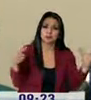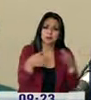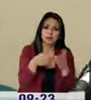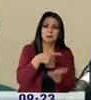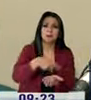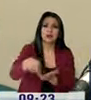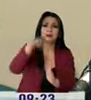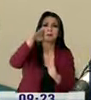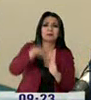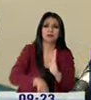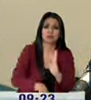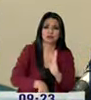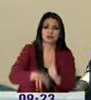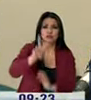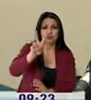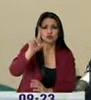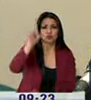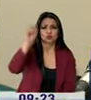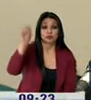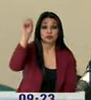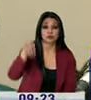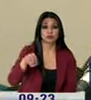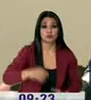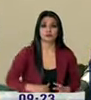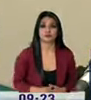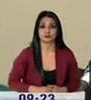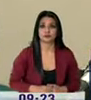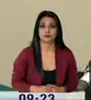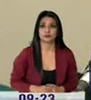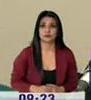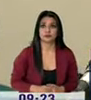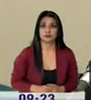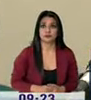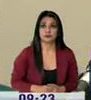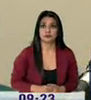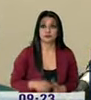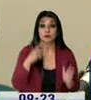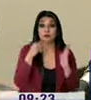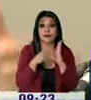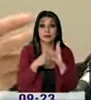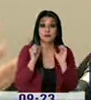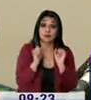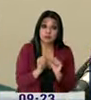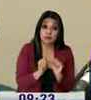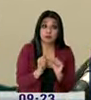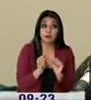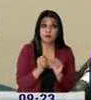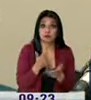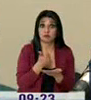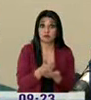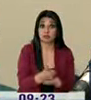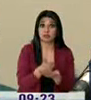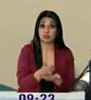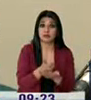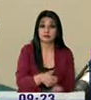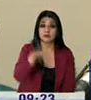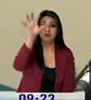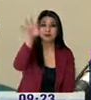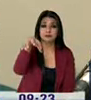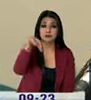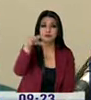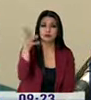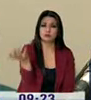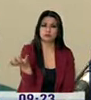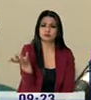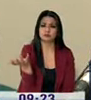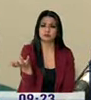pagan menos del 2-1%. Una medida de este corte le podría al Estado